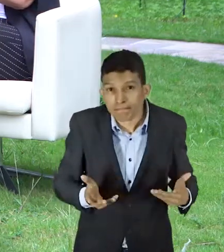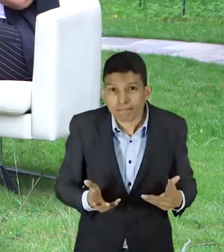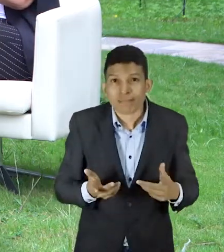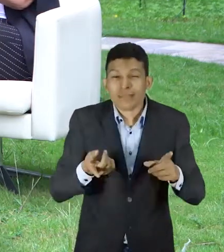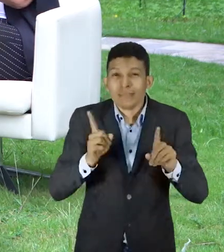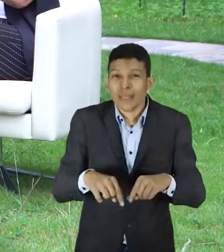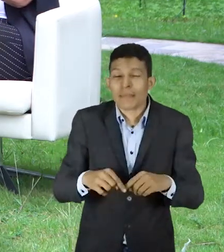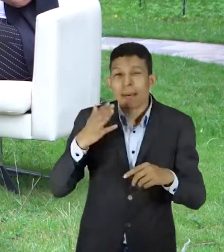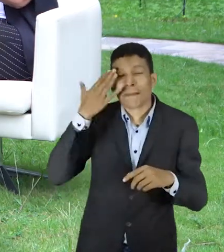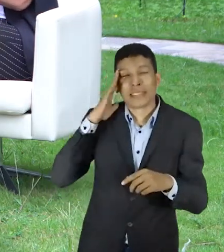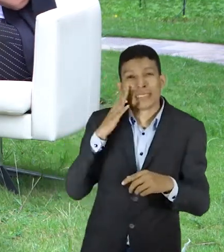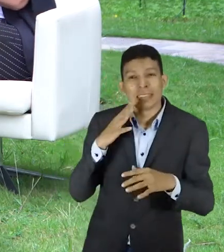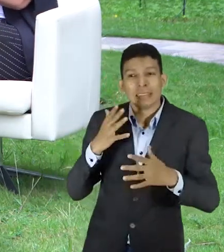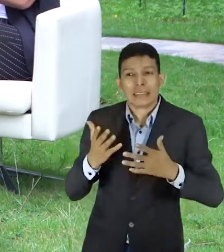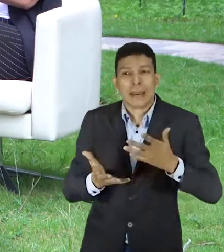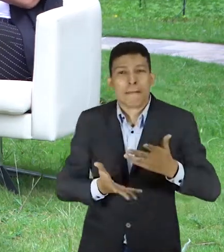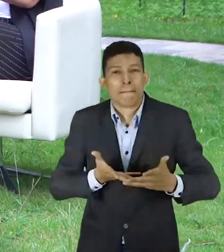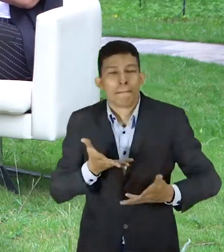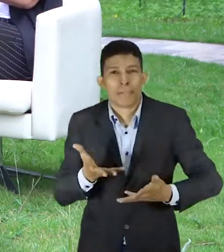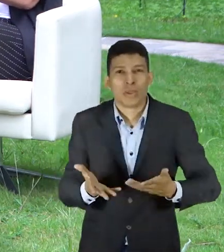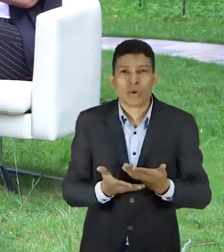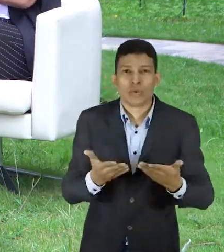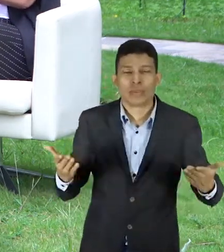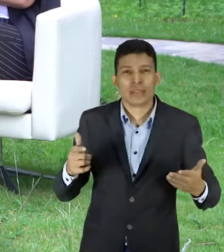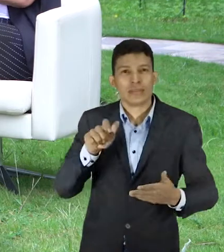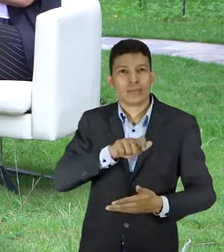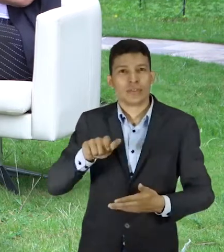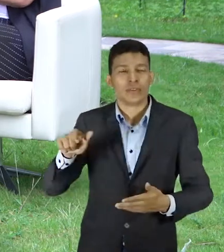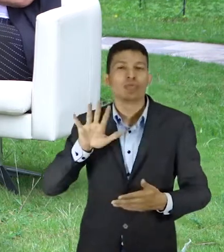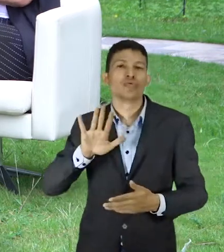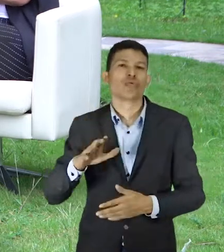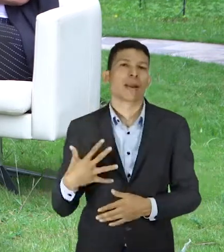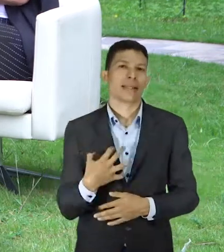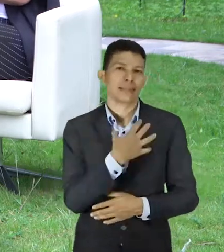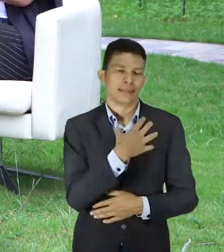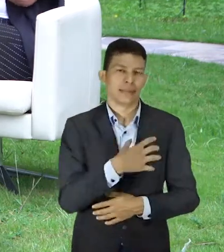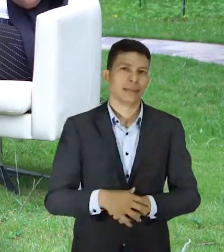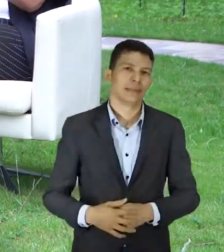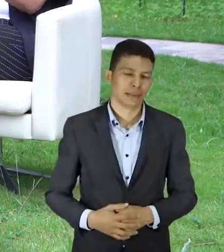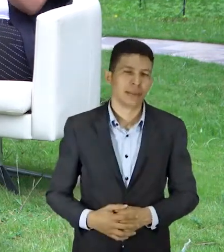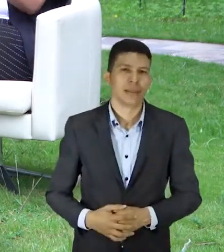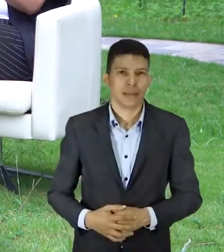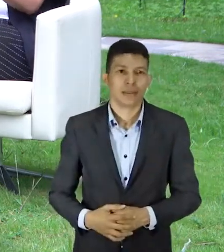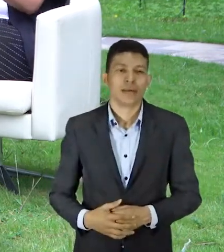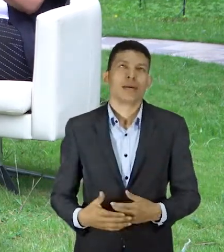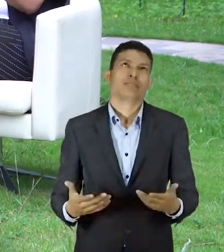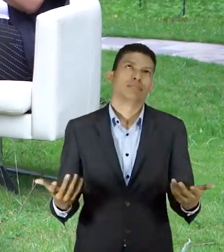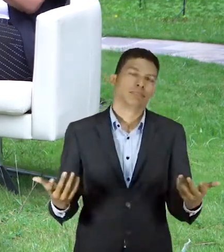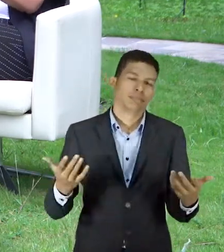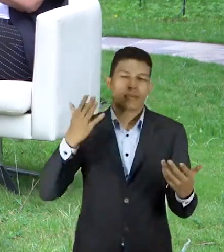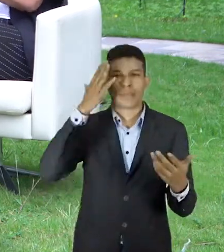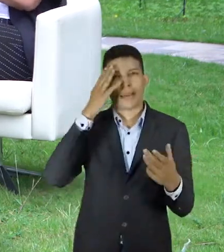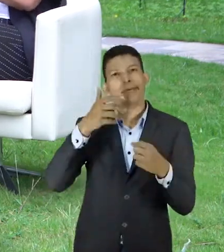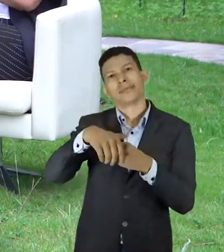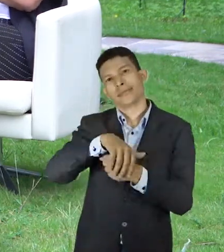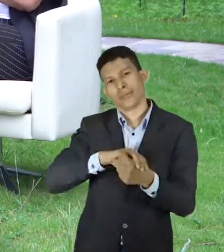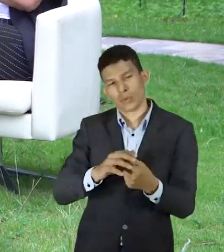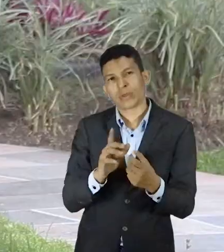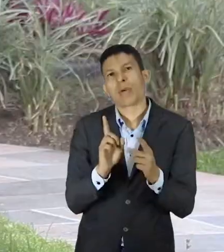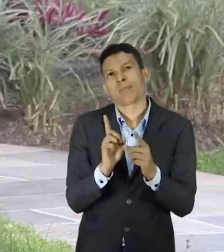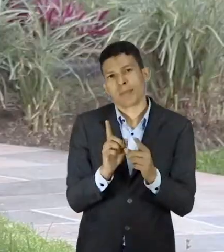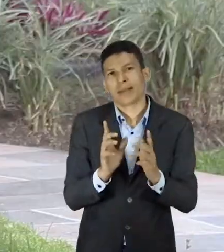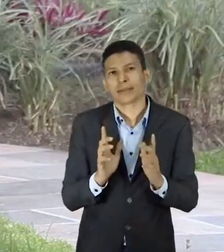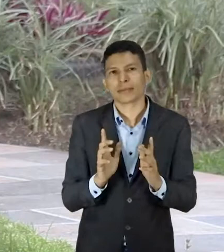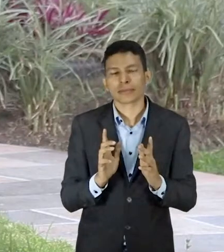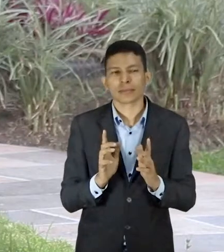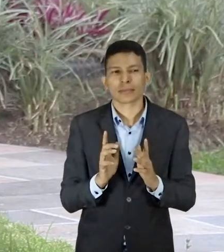pues que cuando te dan la noticia, pues obviamente eso te impacta, pero el cáncer en sí,